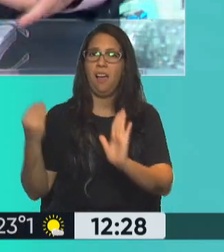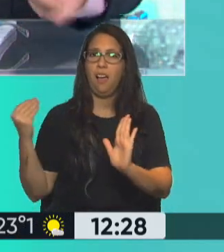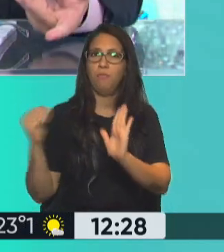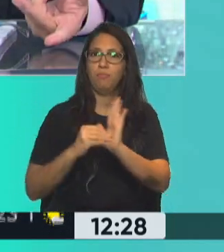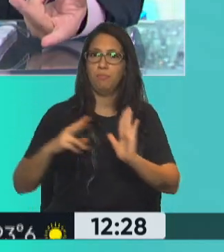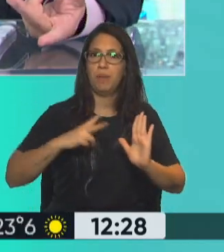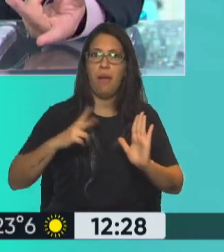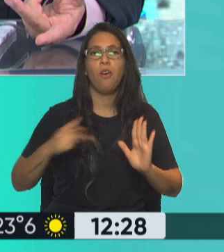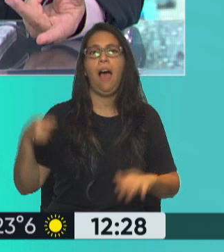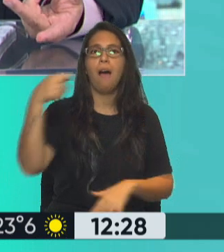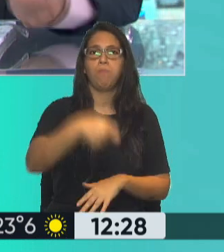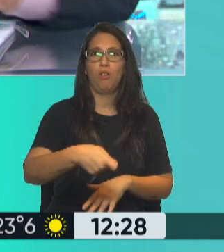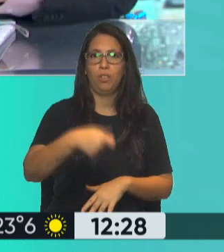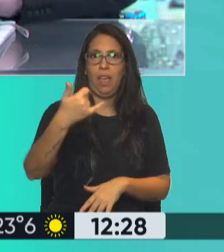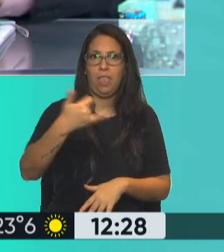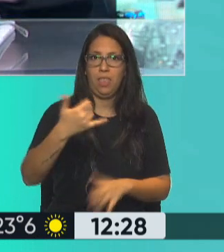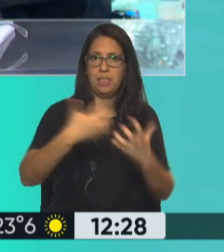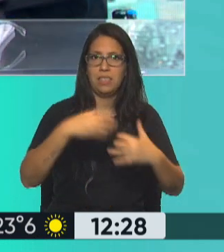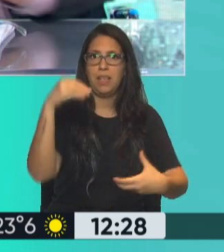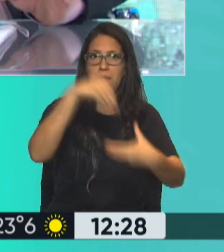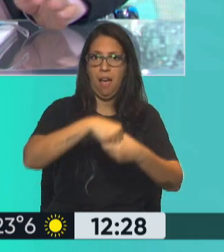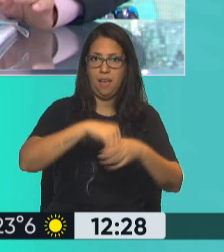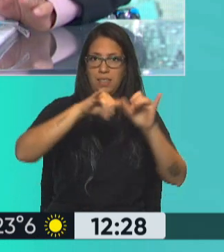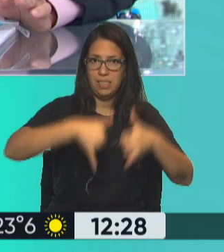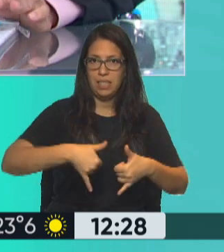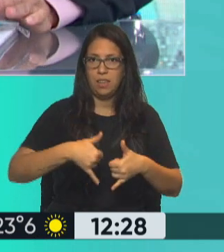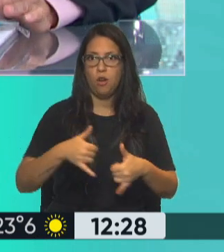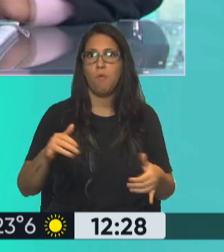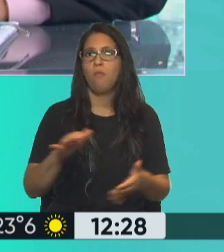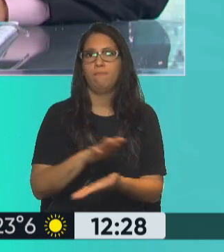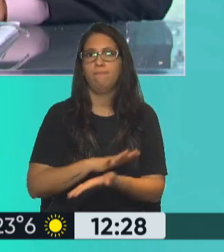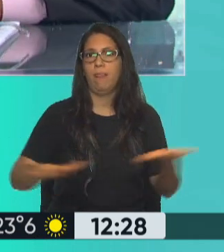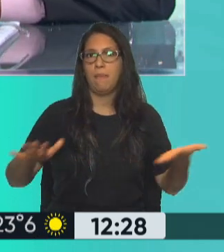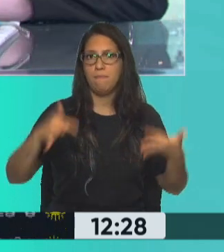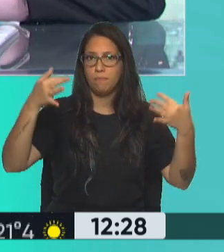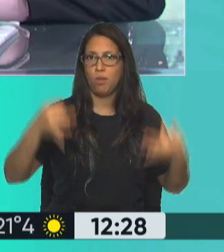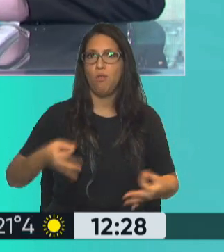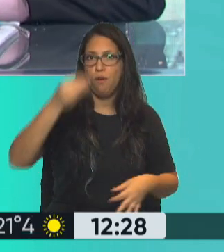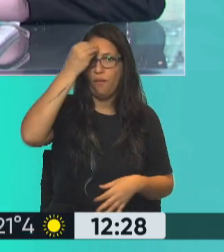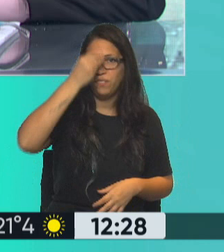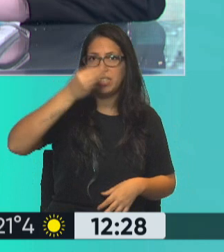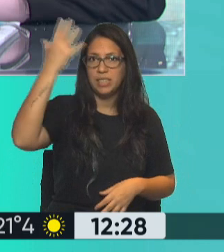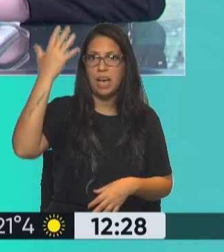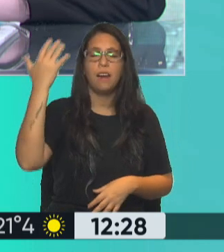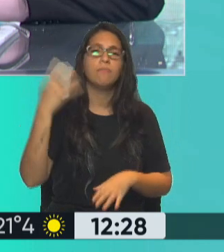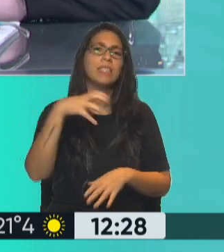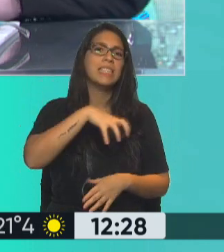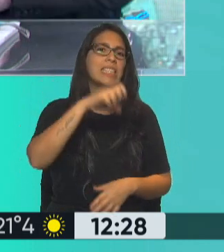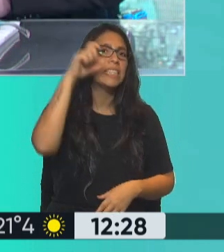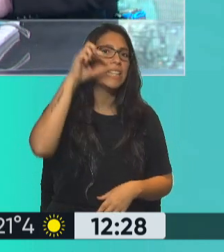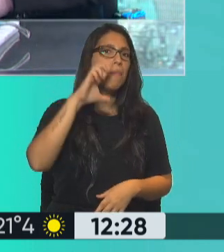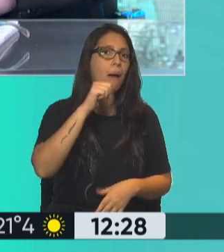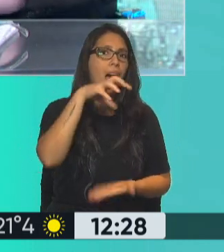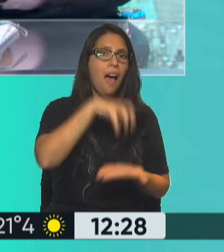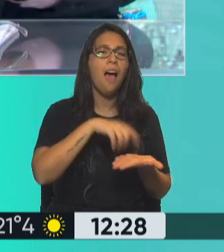hacen aporte al sistema de seguridad social. Claro. O sea, son datos absolutamente fidedignos. En este caso, hay una elaboración del CEPA para hacer